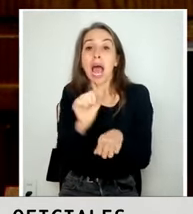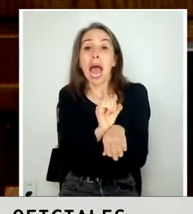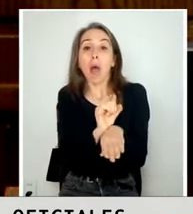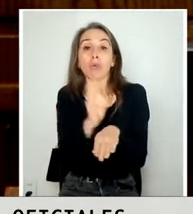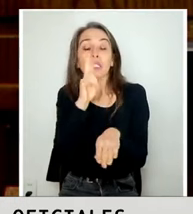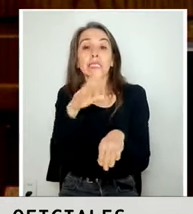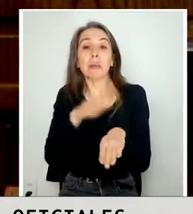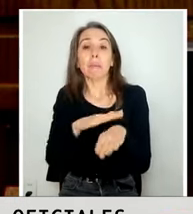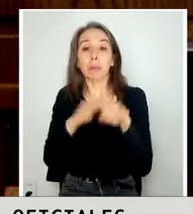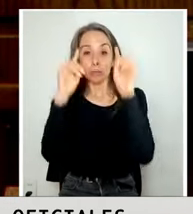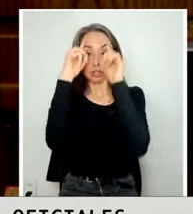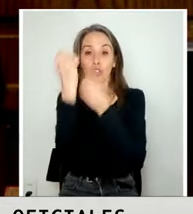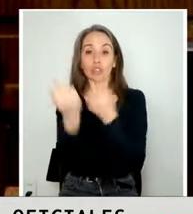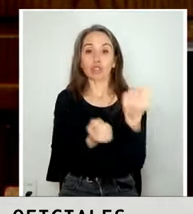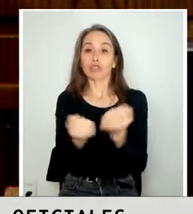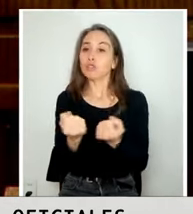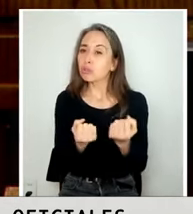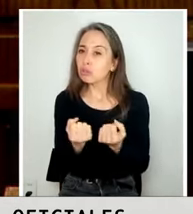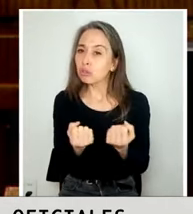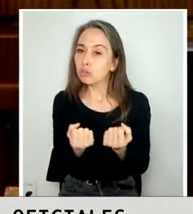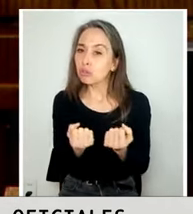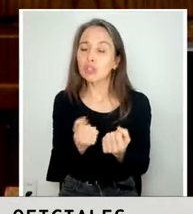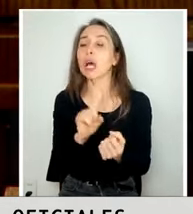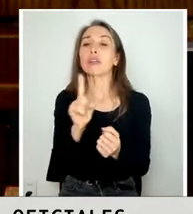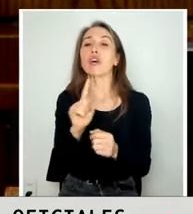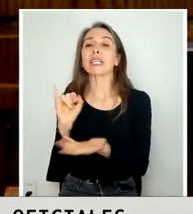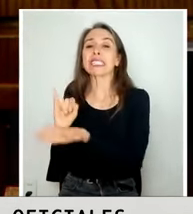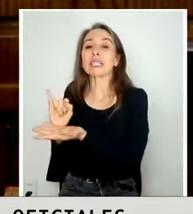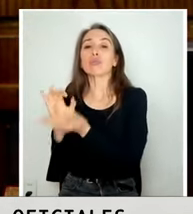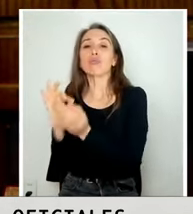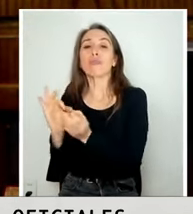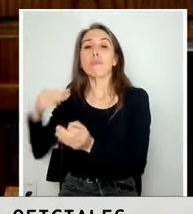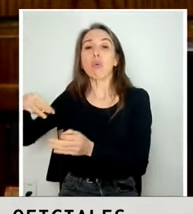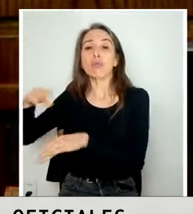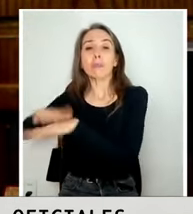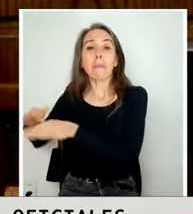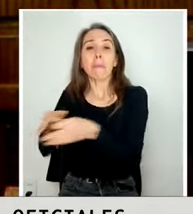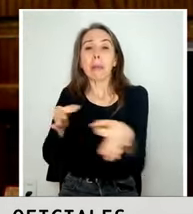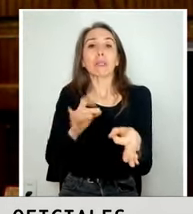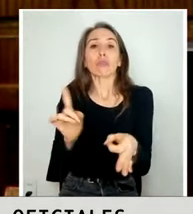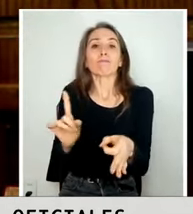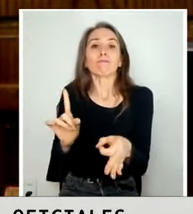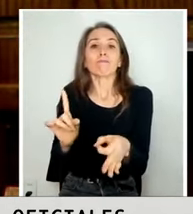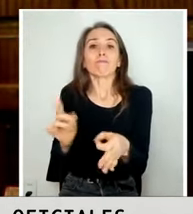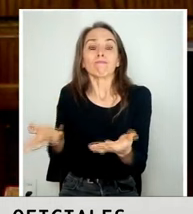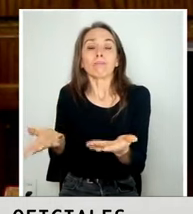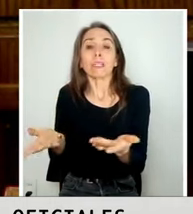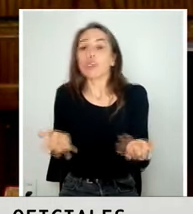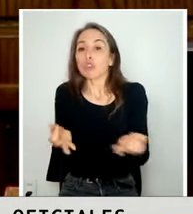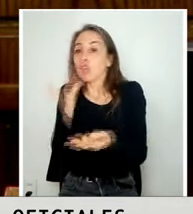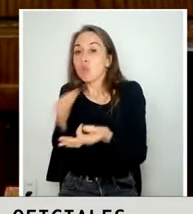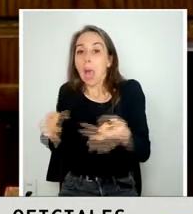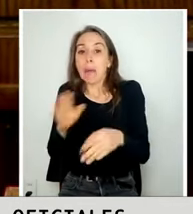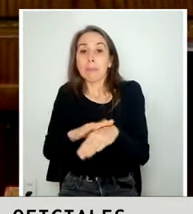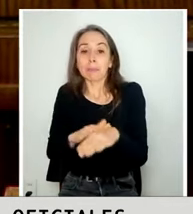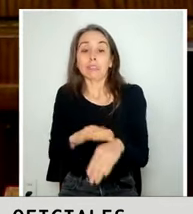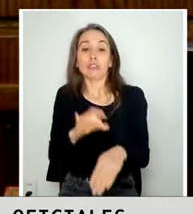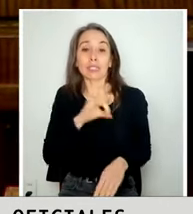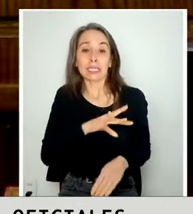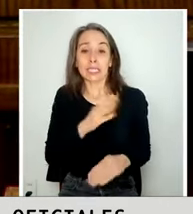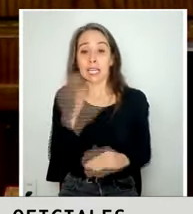conductor bajo el conducto regular creo que como país lo hemos pasado muy mal durante el último tiempo